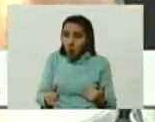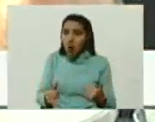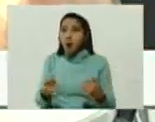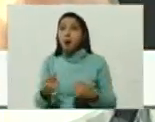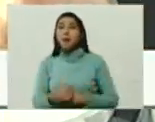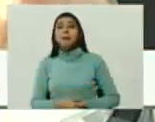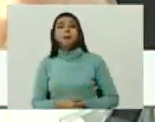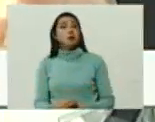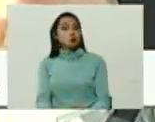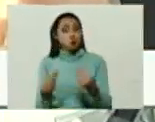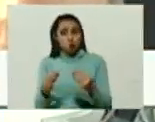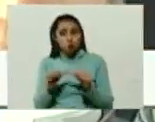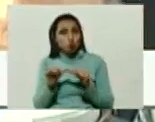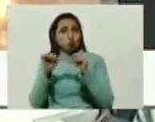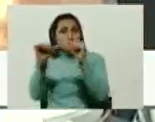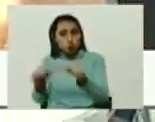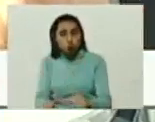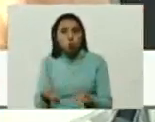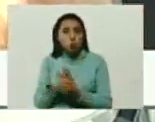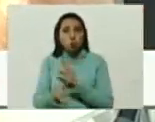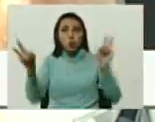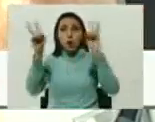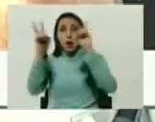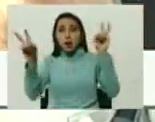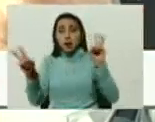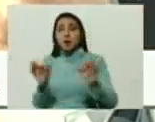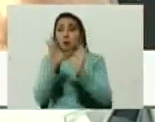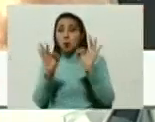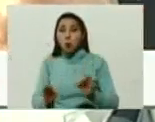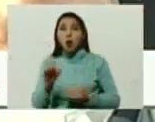en el tema de la psicología